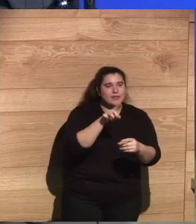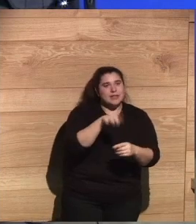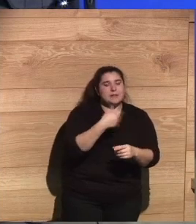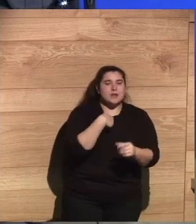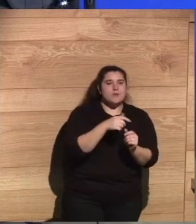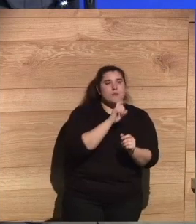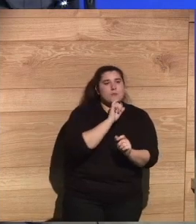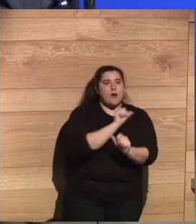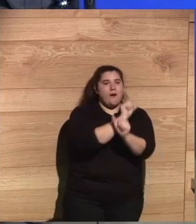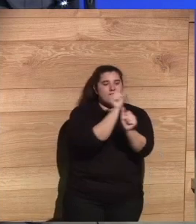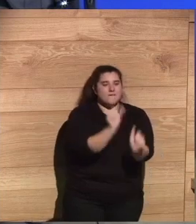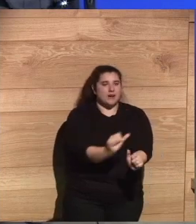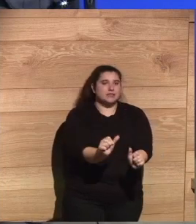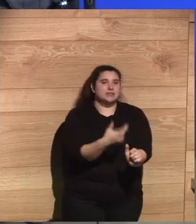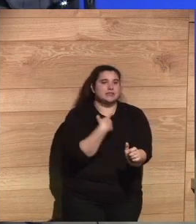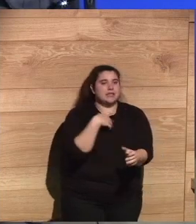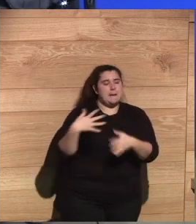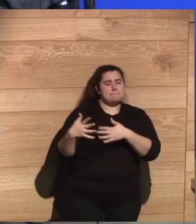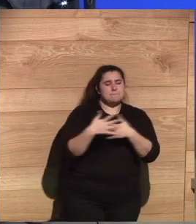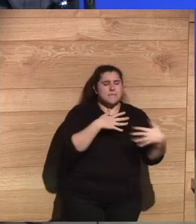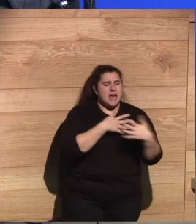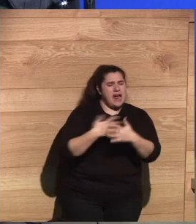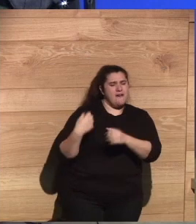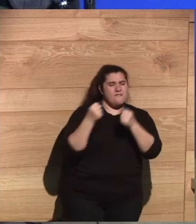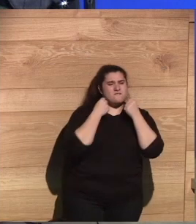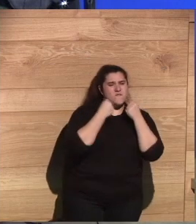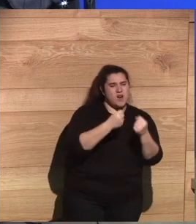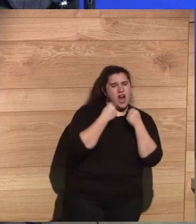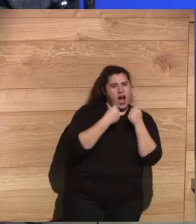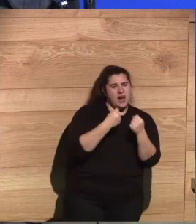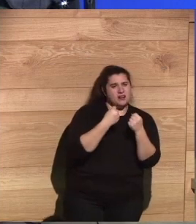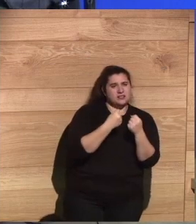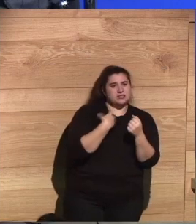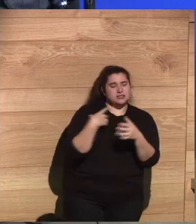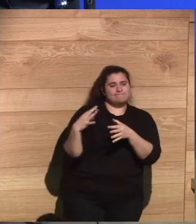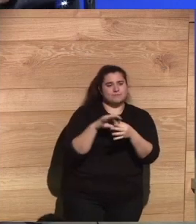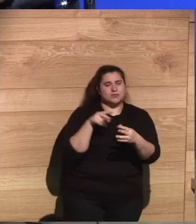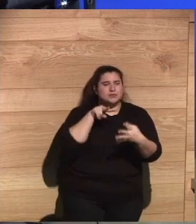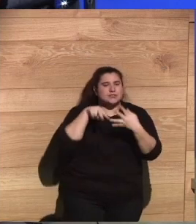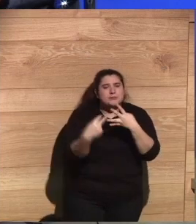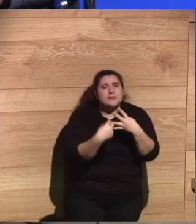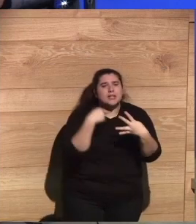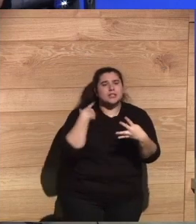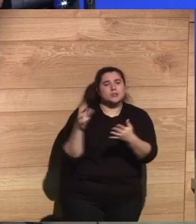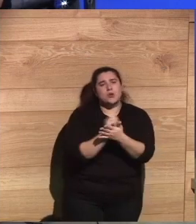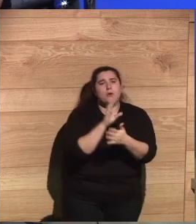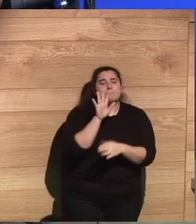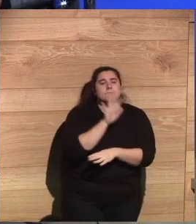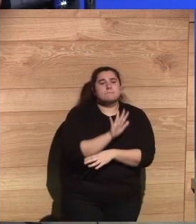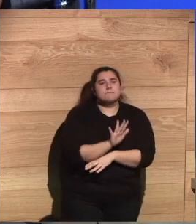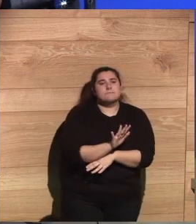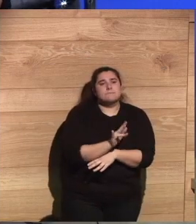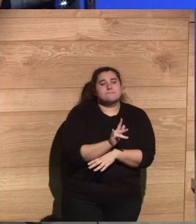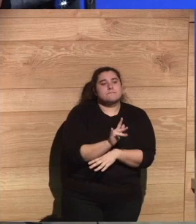es tiene una mezcla de fuerza con transparencia, donde todo parece como que,